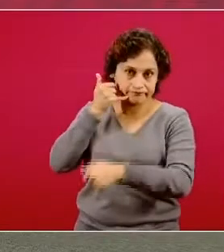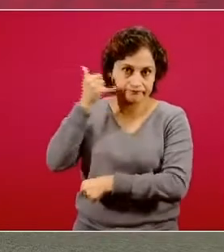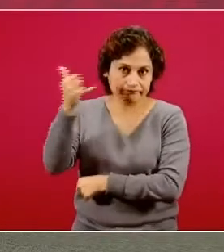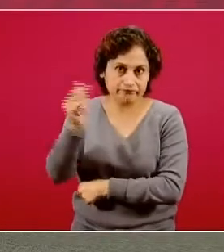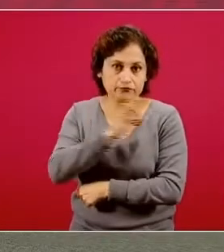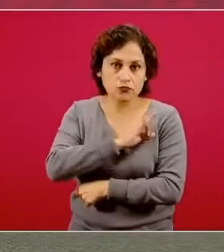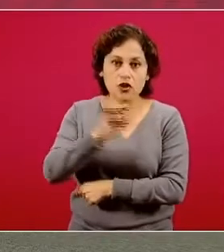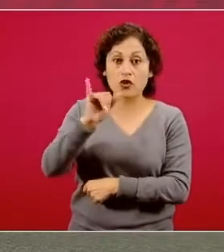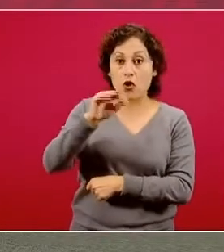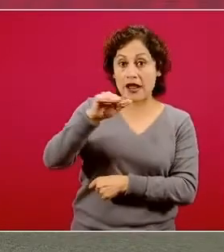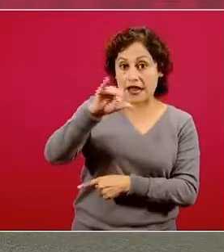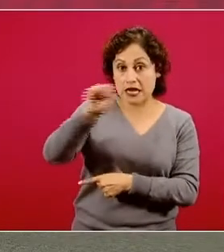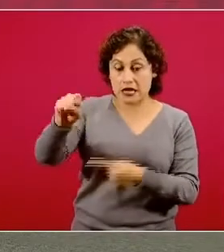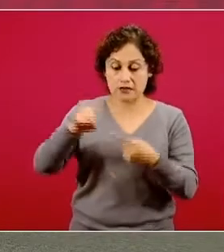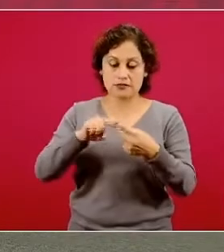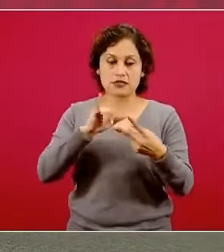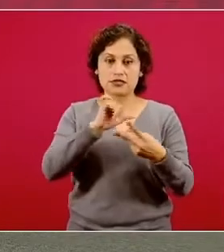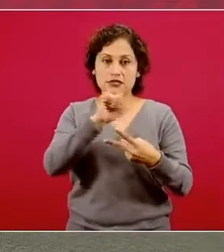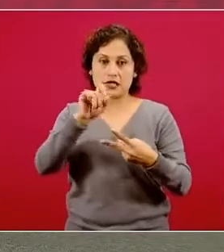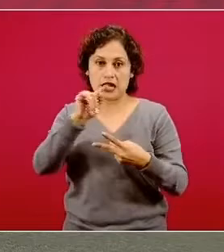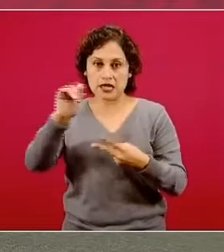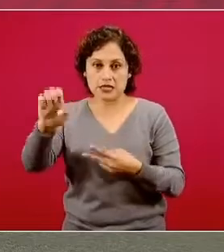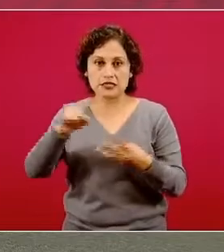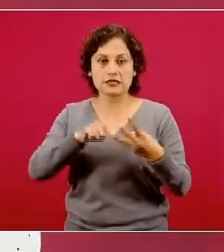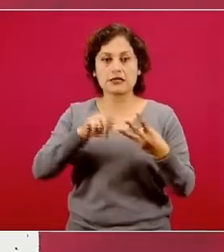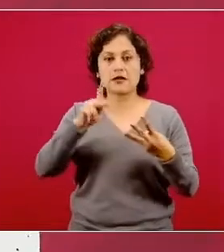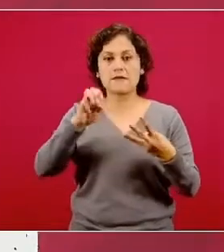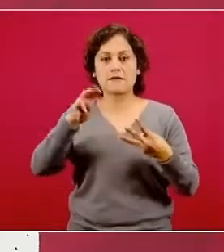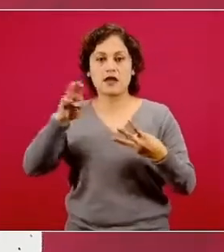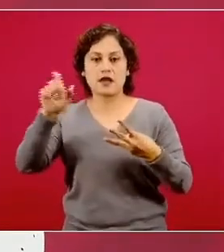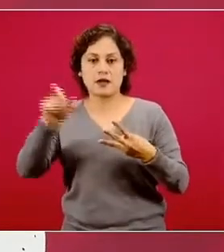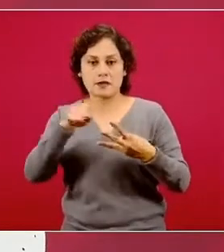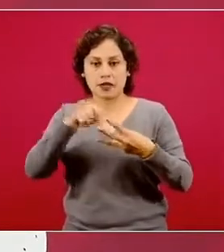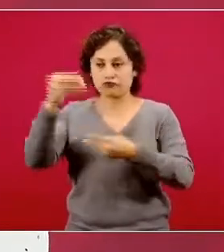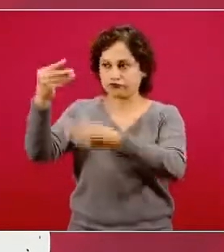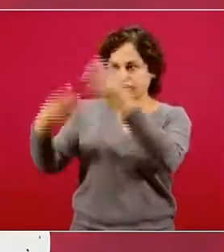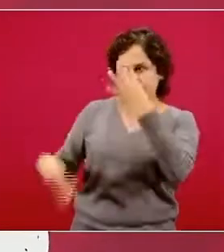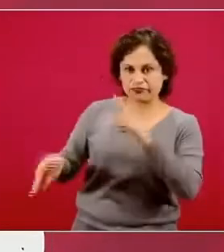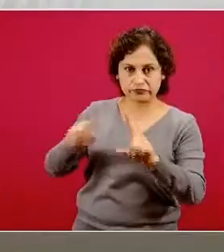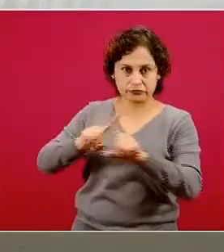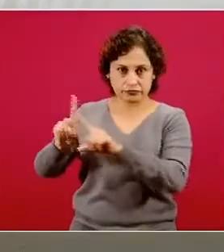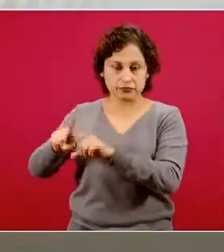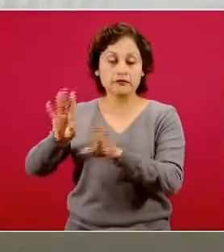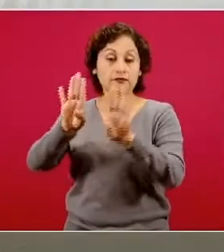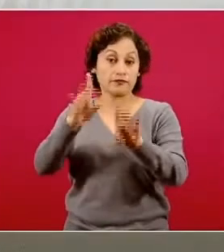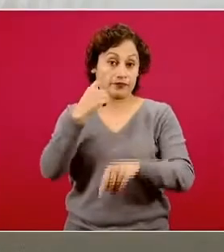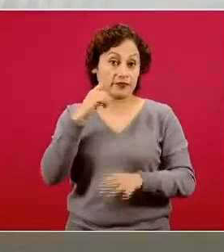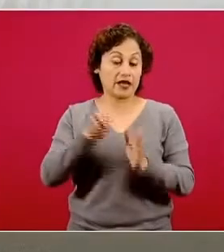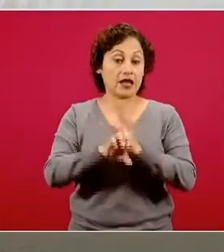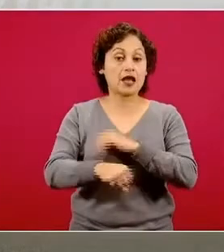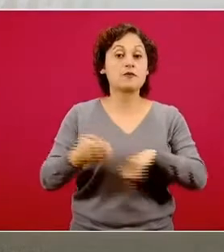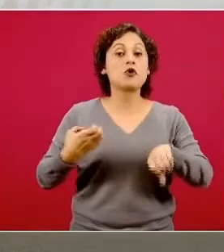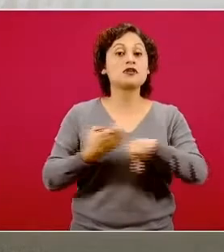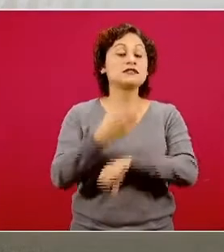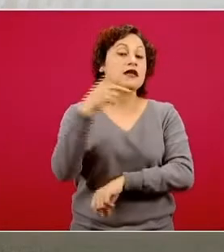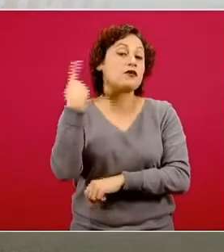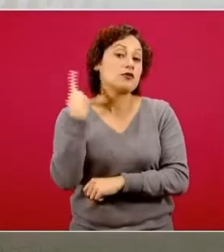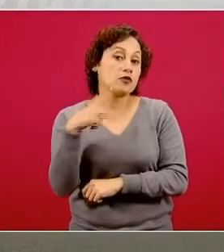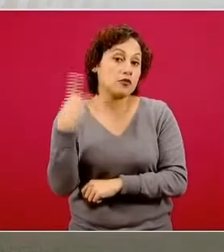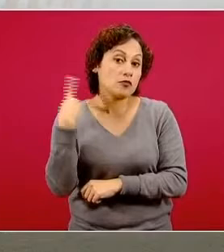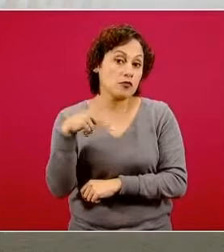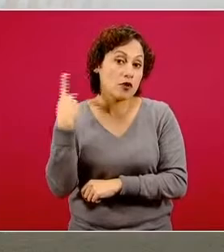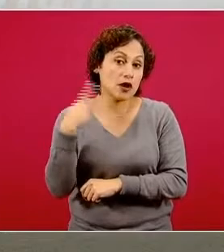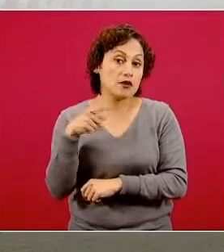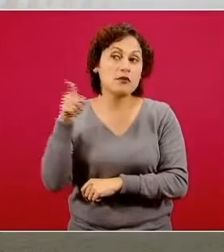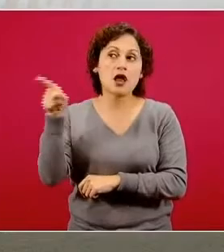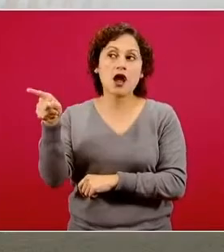ISSSTE y de Pemex para que puedan asesorarse ahí. El Estado de Puebla, por ejemplo, también tiene nos